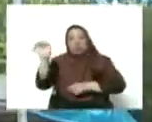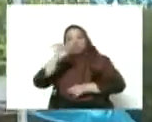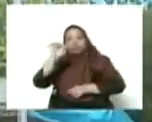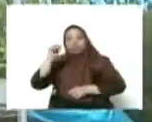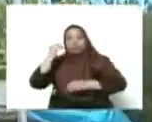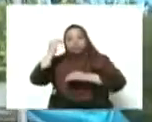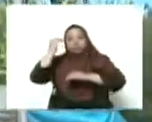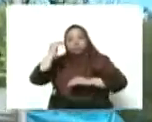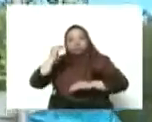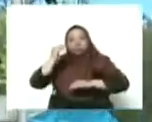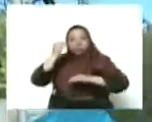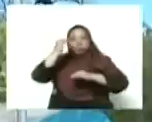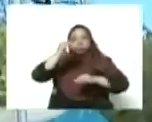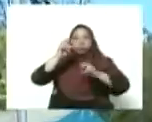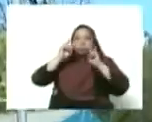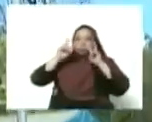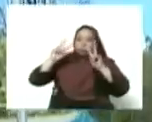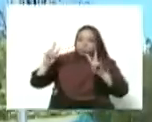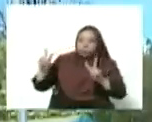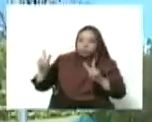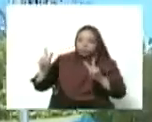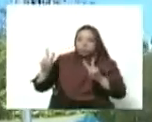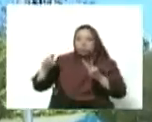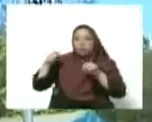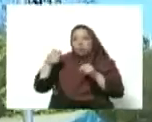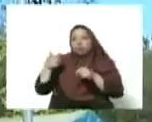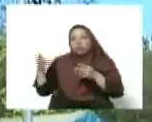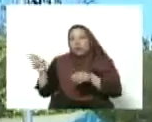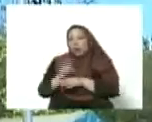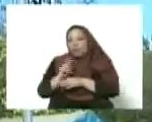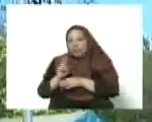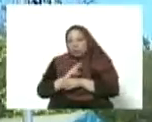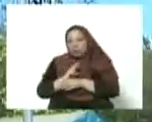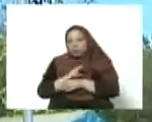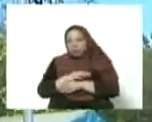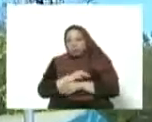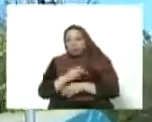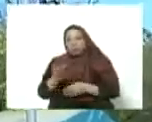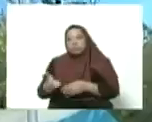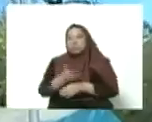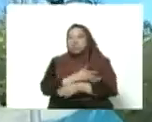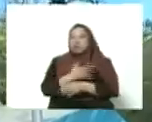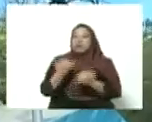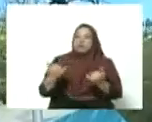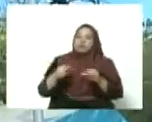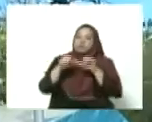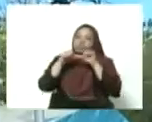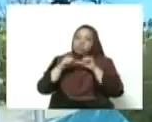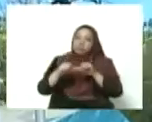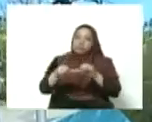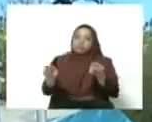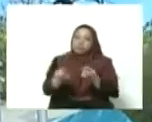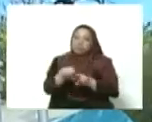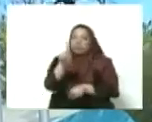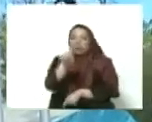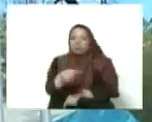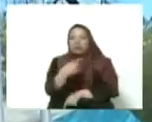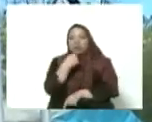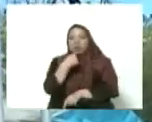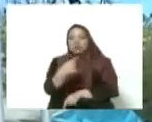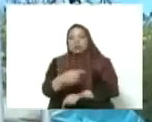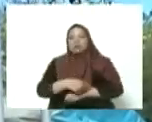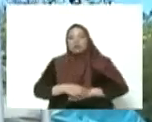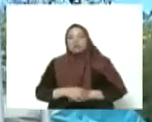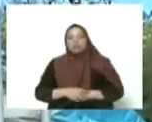pesado. Ya una muestra la pudimos ver en vivo y directo y de ahora en adelante va a continuar así. Como bien también nos decía,